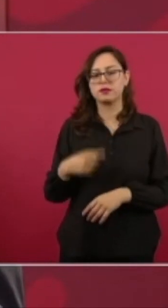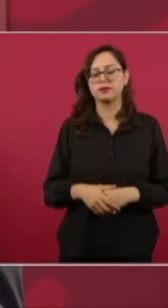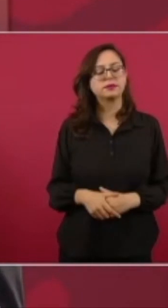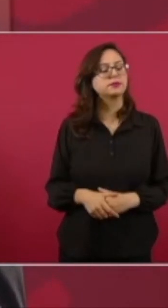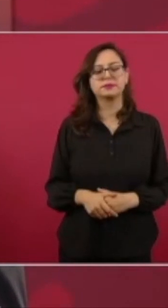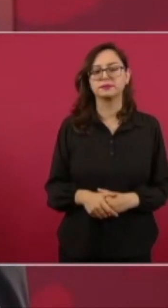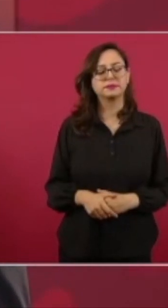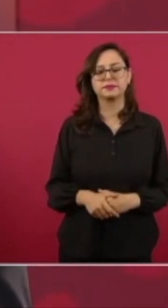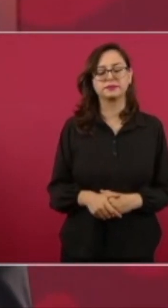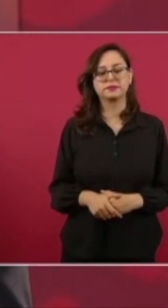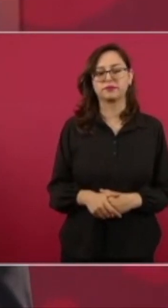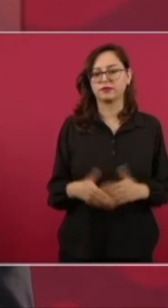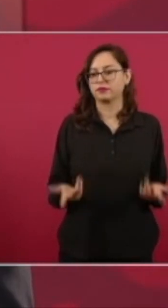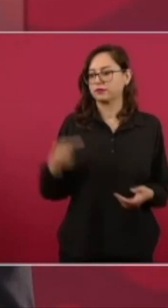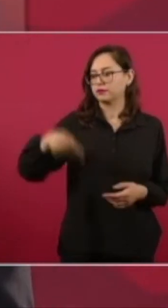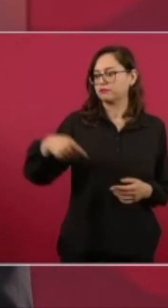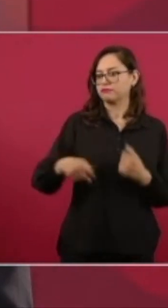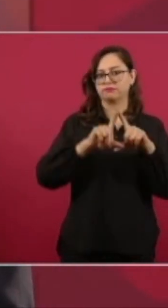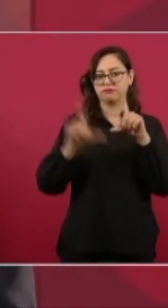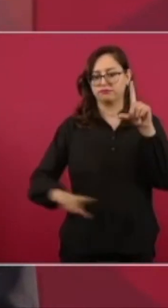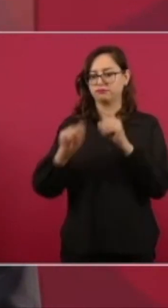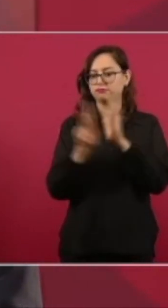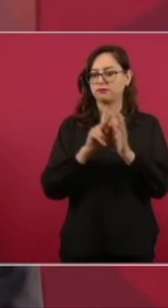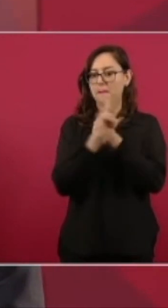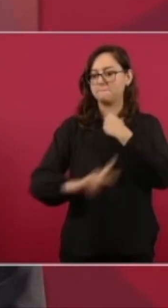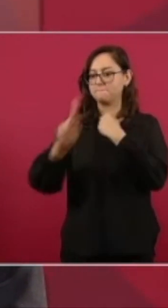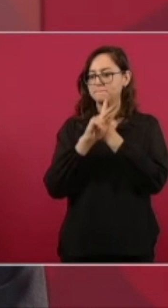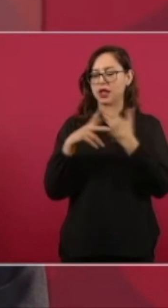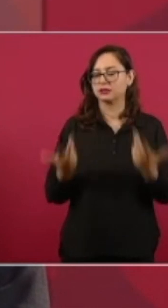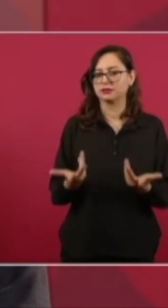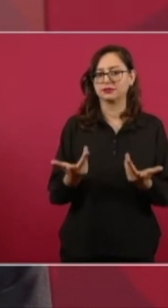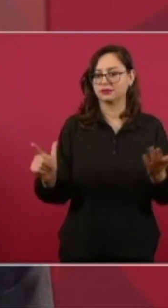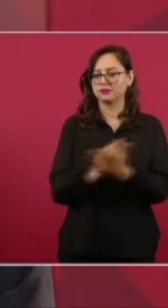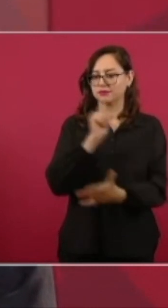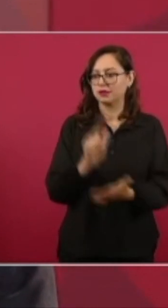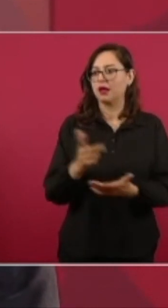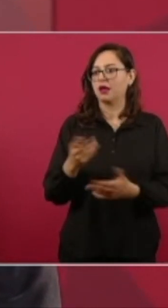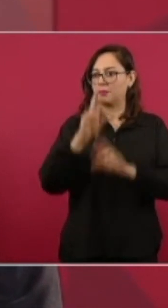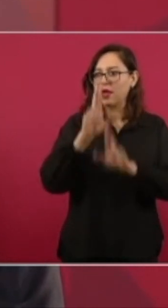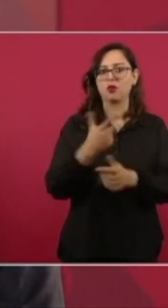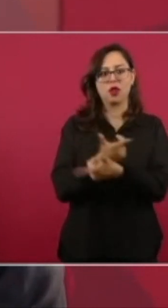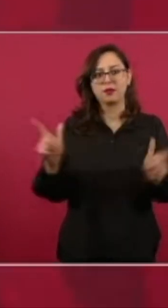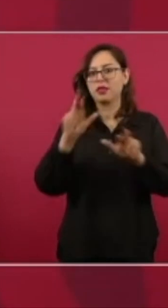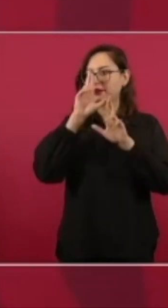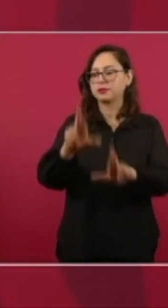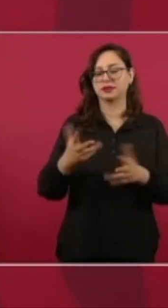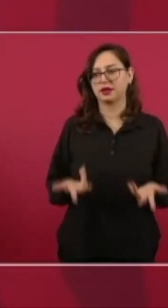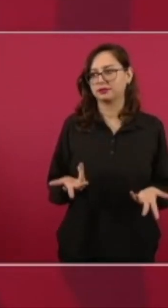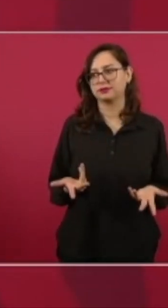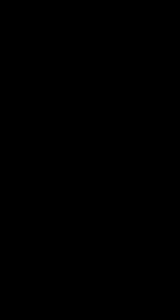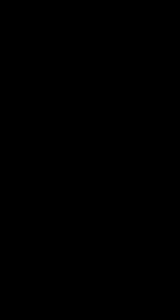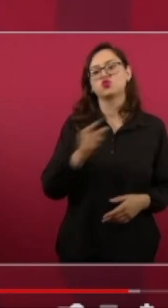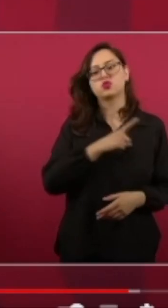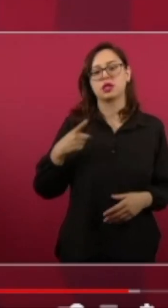en un país democrático y respetuoso de las libertades. Y lo segundo que quiero decir